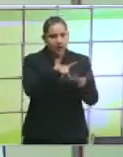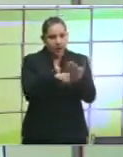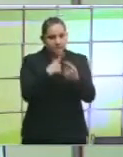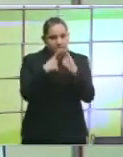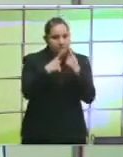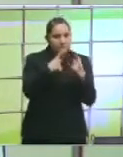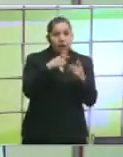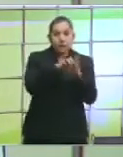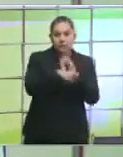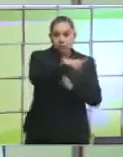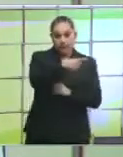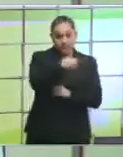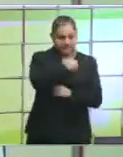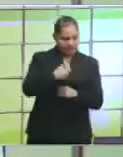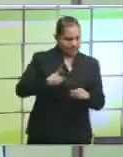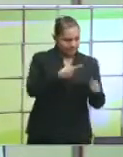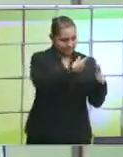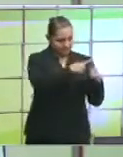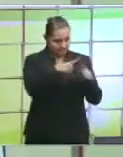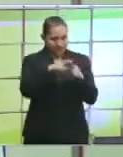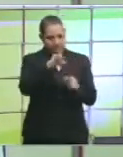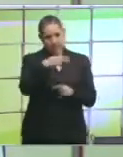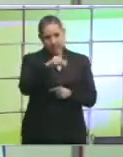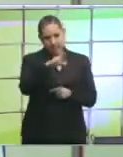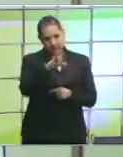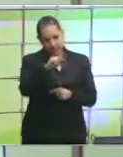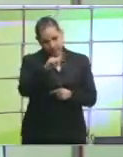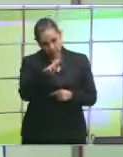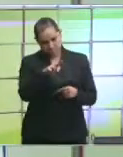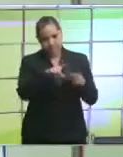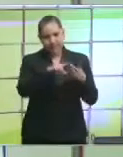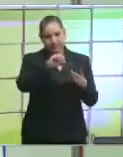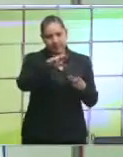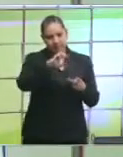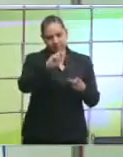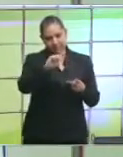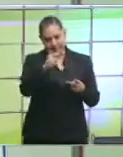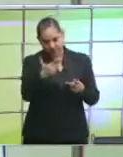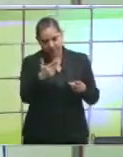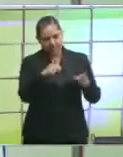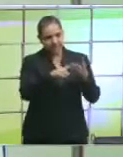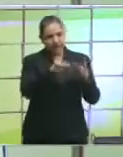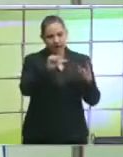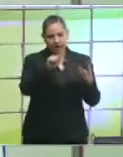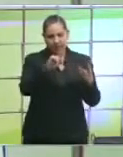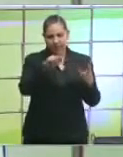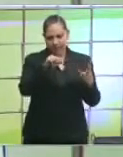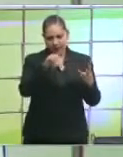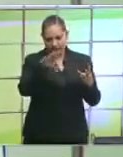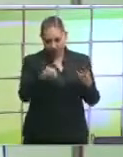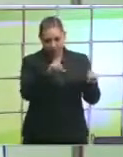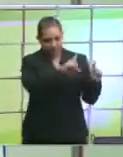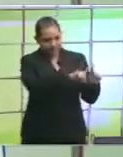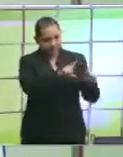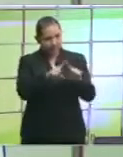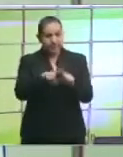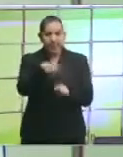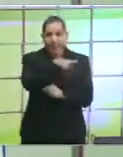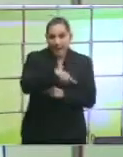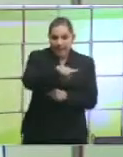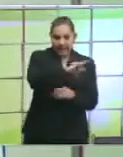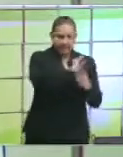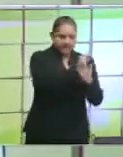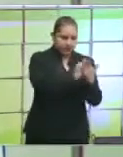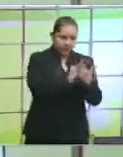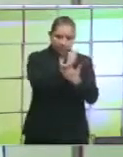presidentes que conocía el ministro el ministro el río el ministro 2000 y él está el ministro aginako ellos decían en sus informes y en declaraciones que hacía